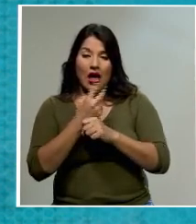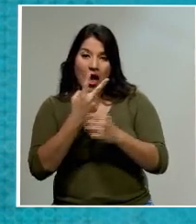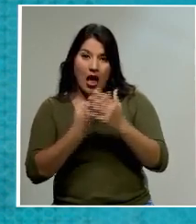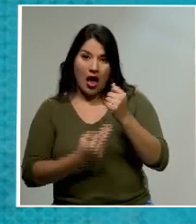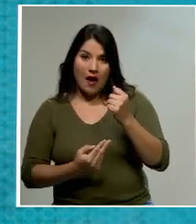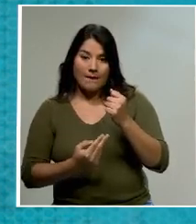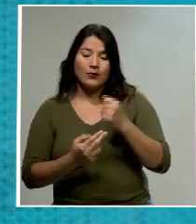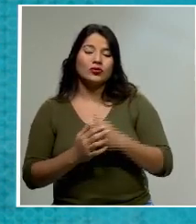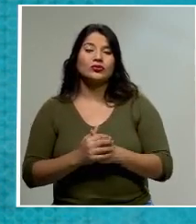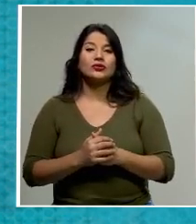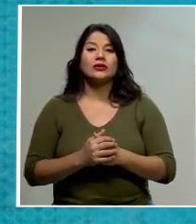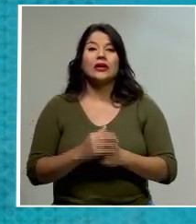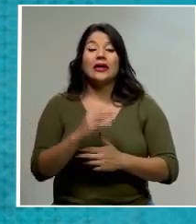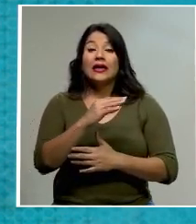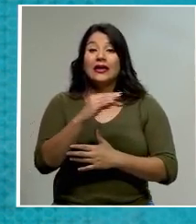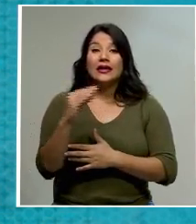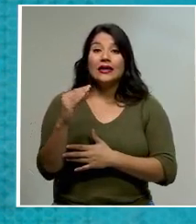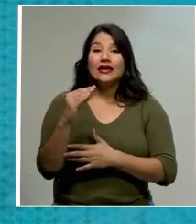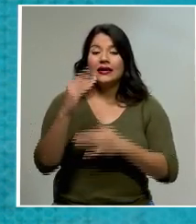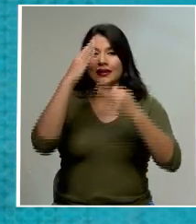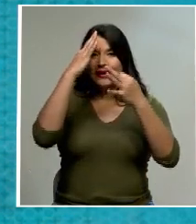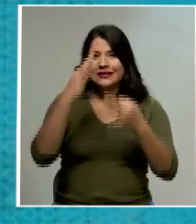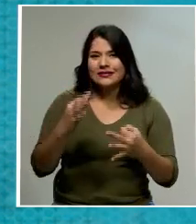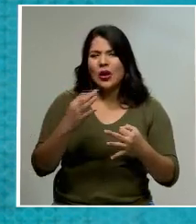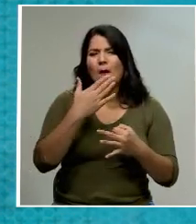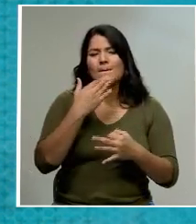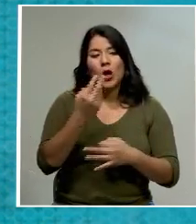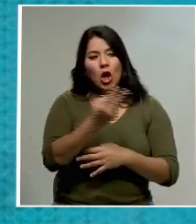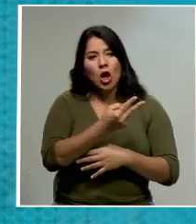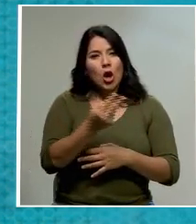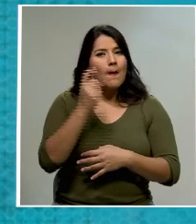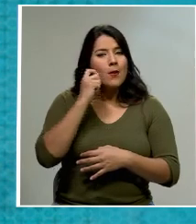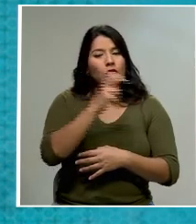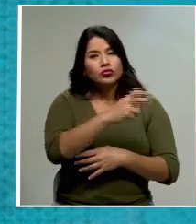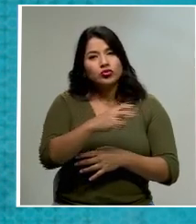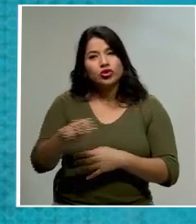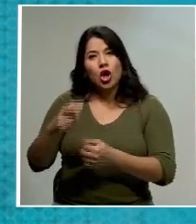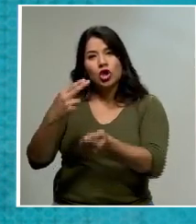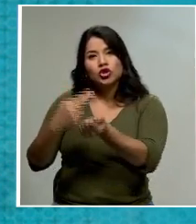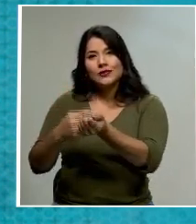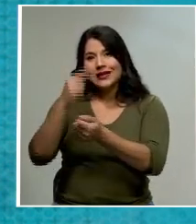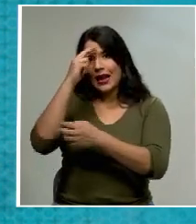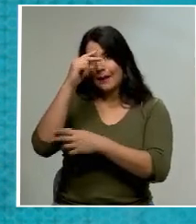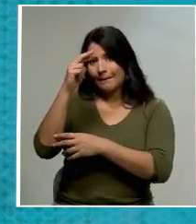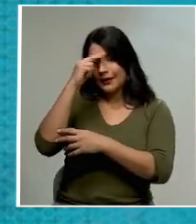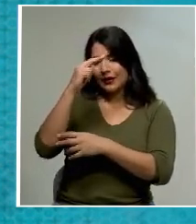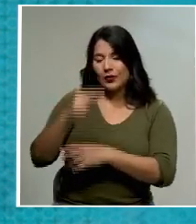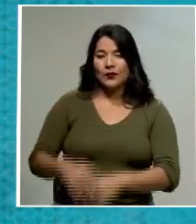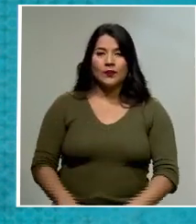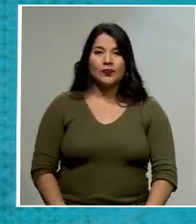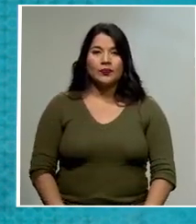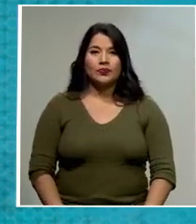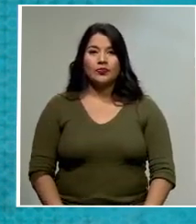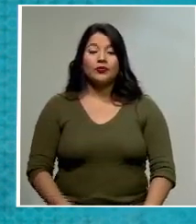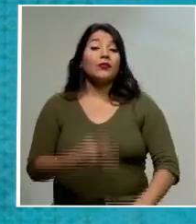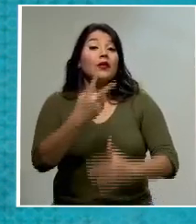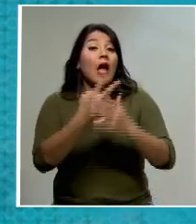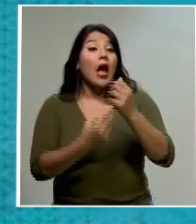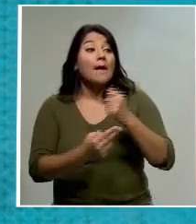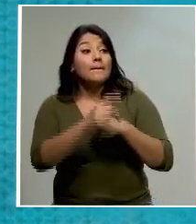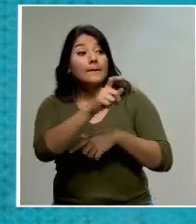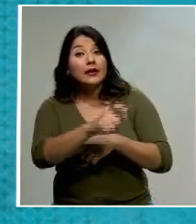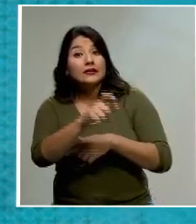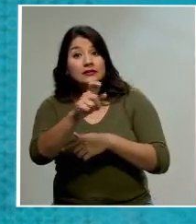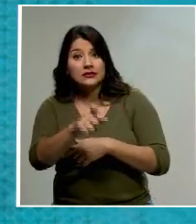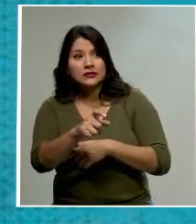pacientes. Se decidió trasladarlas al Hospital México. Ambas pacientes iban